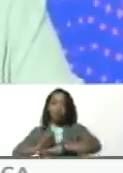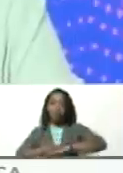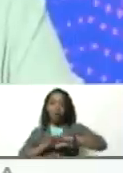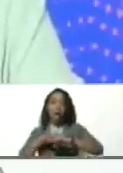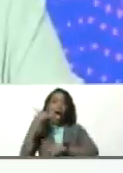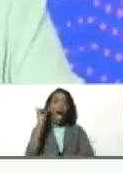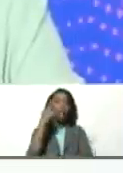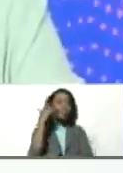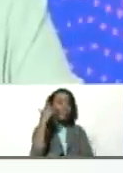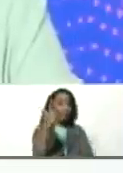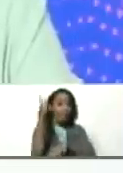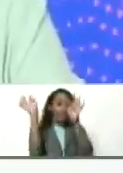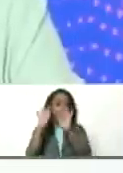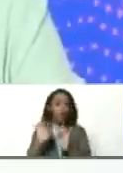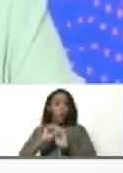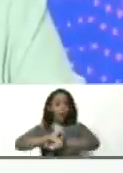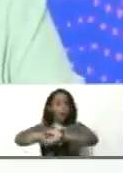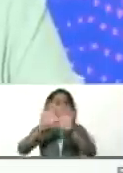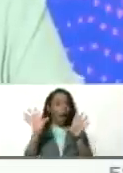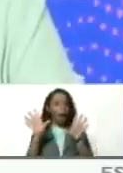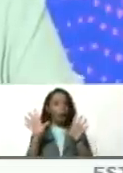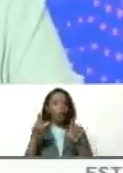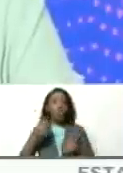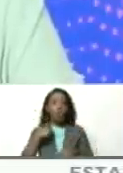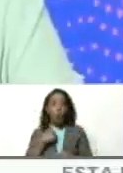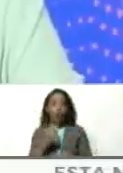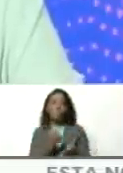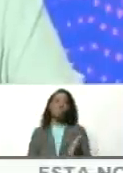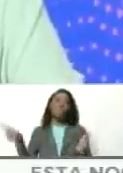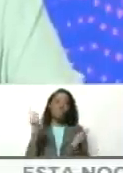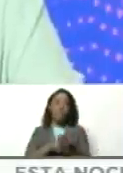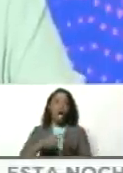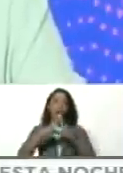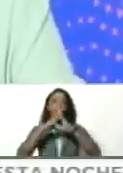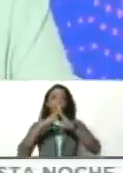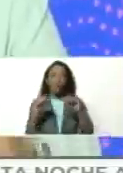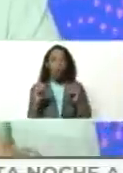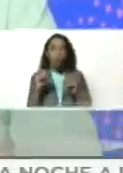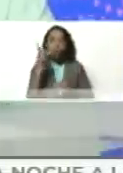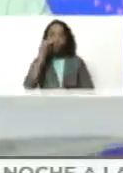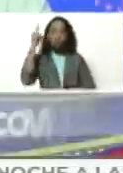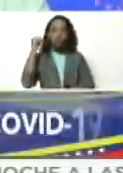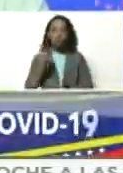hay 3 elementos clave, y se lo repito a todos y a todas,